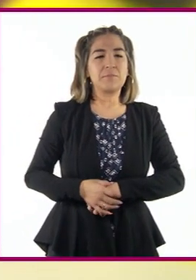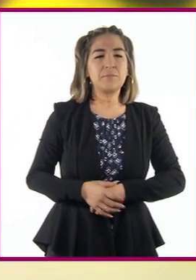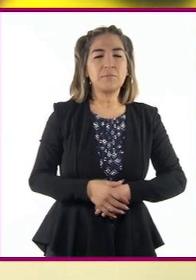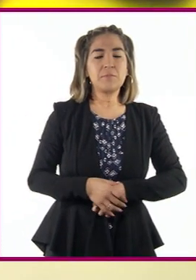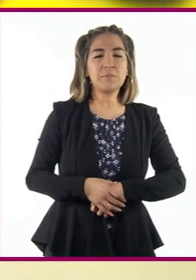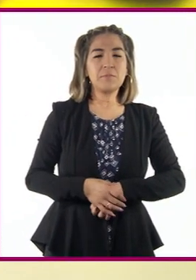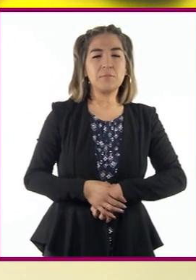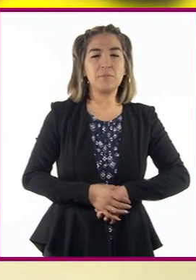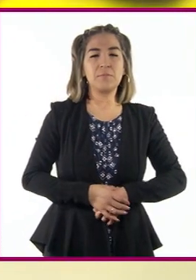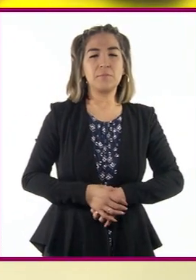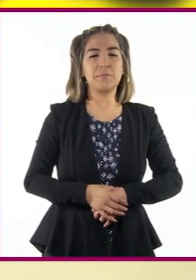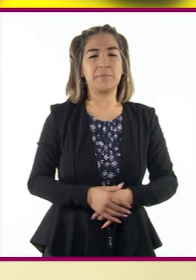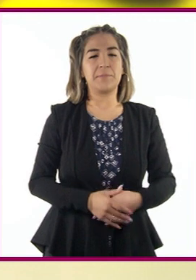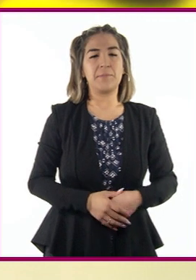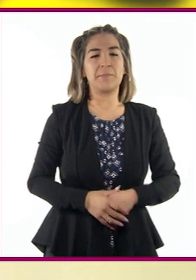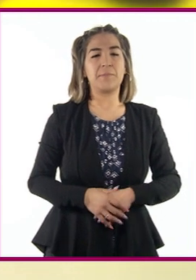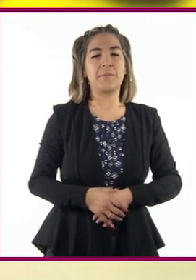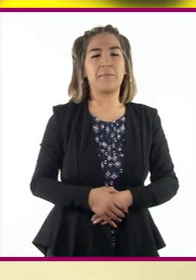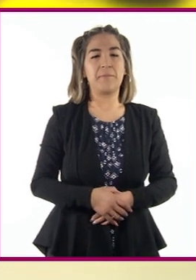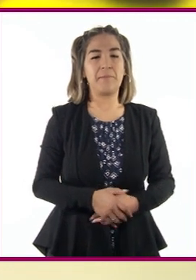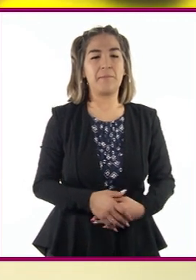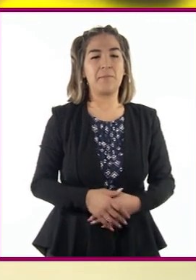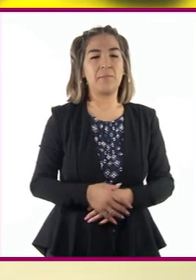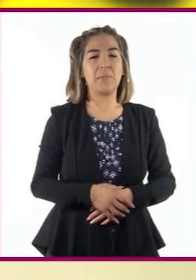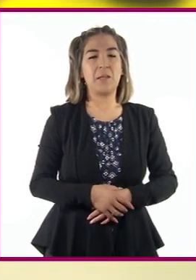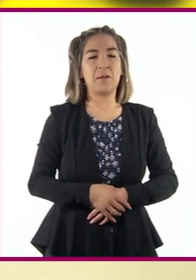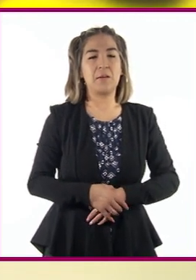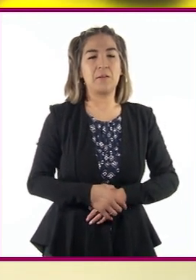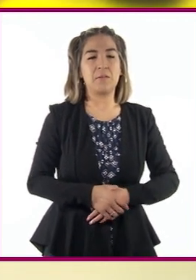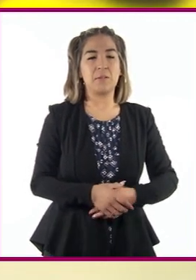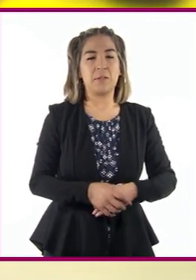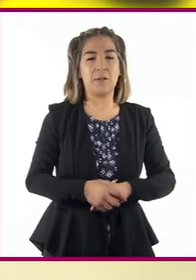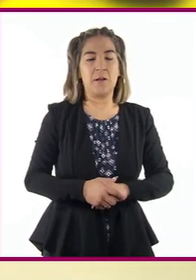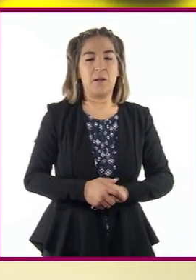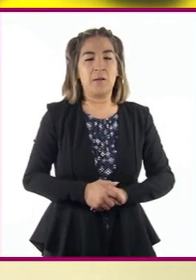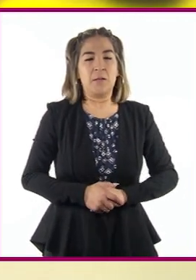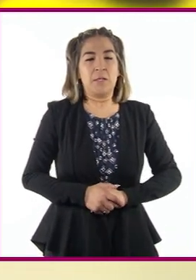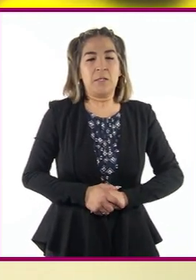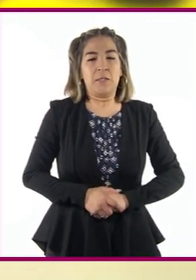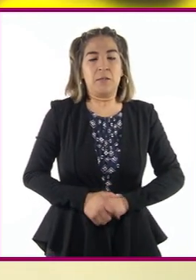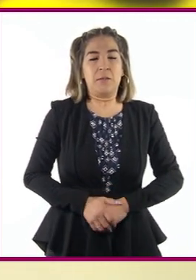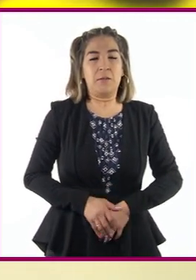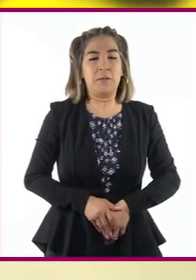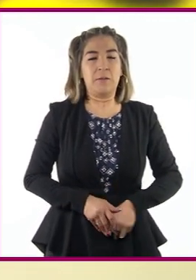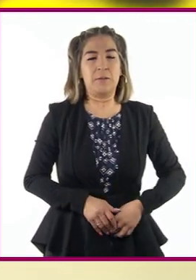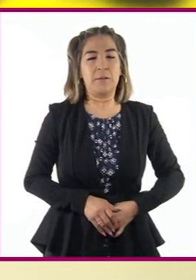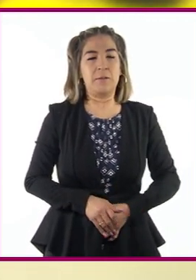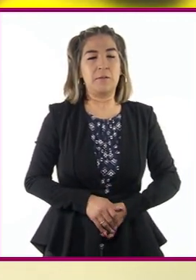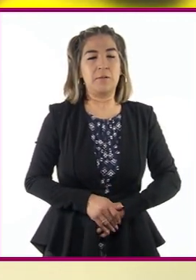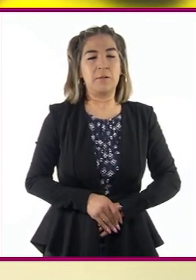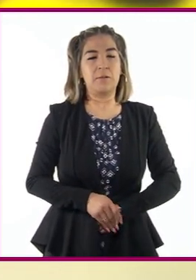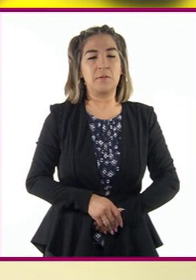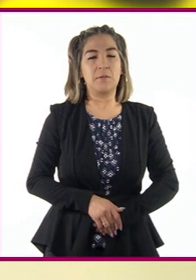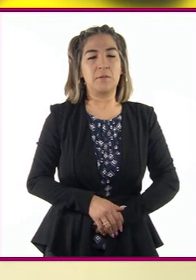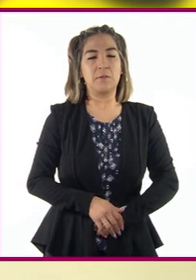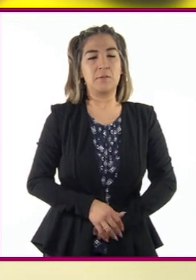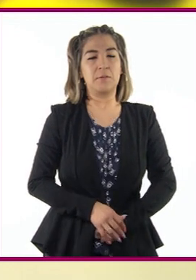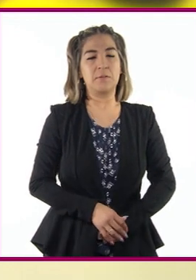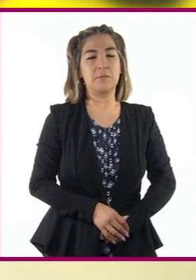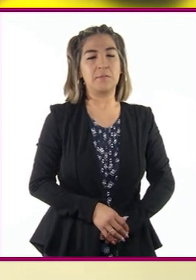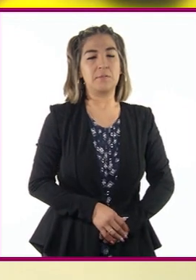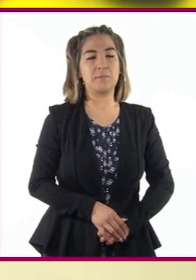la transparencia y rendición de cuentas, ofrecer capacitación a sus trabajadoras y trabajadores en todos los